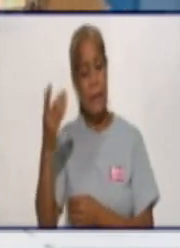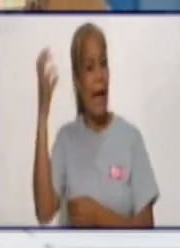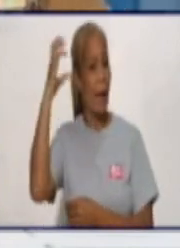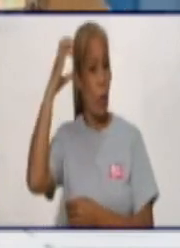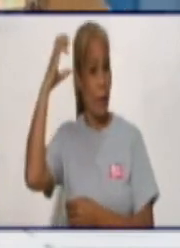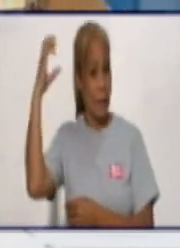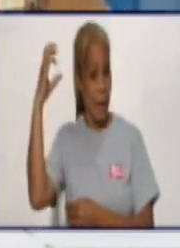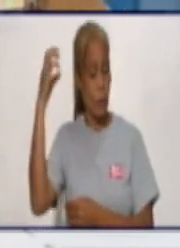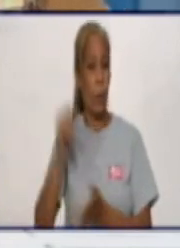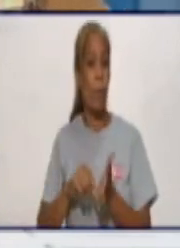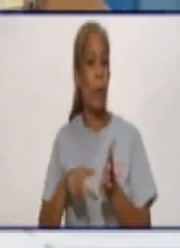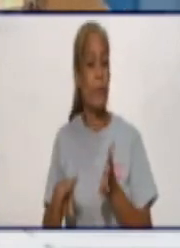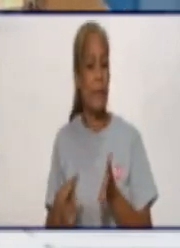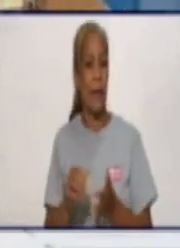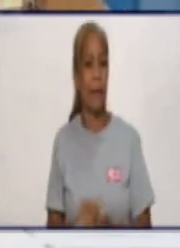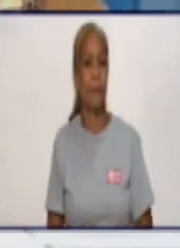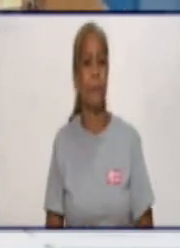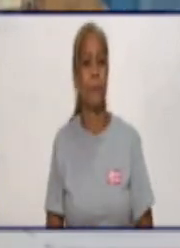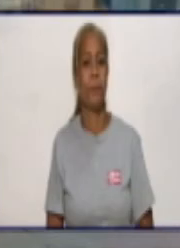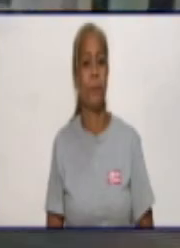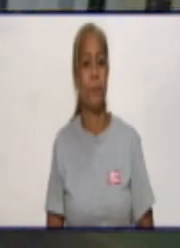gobernador provincial